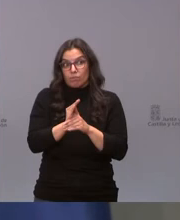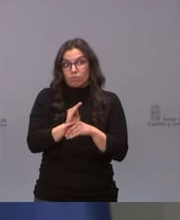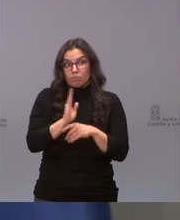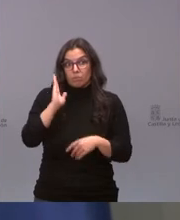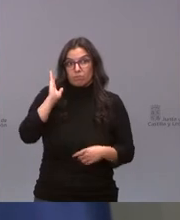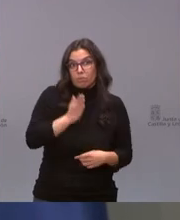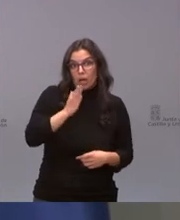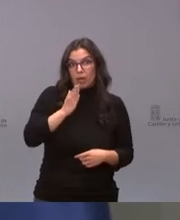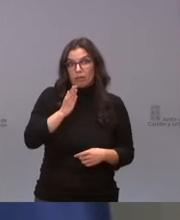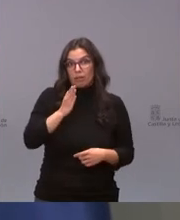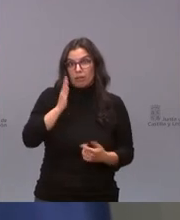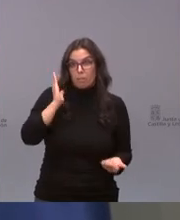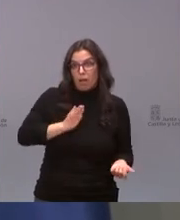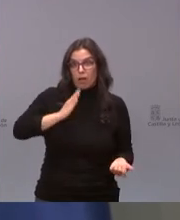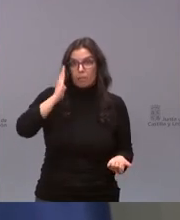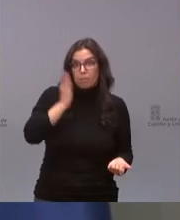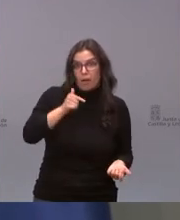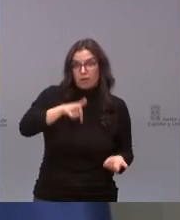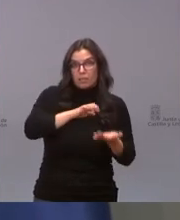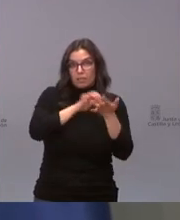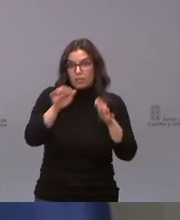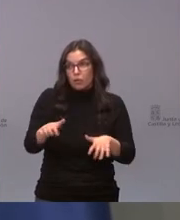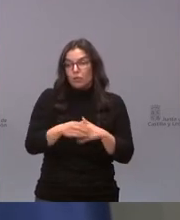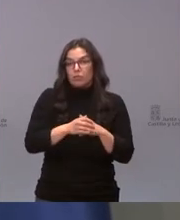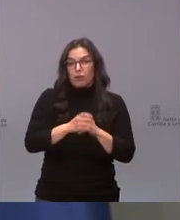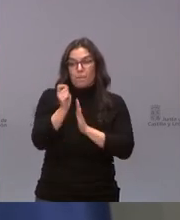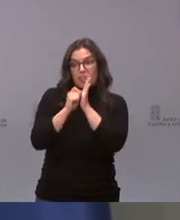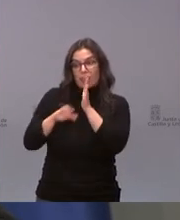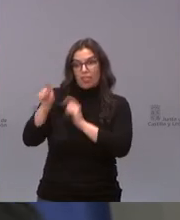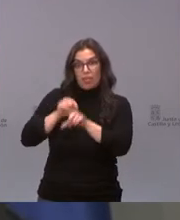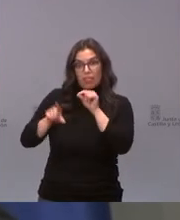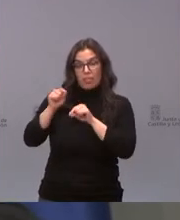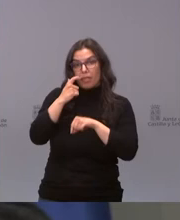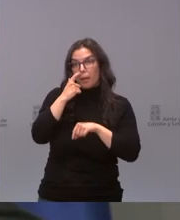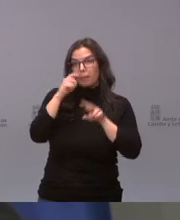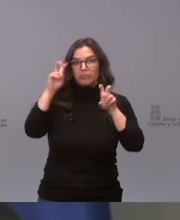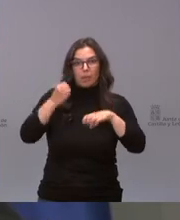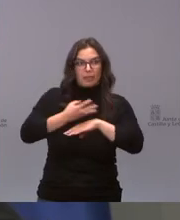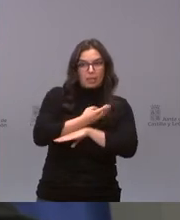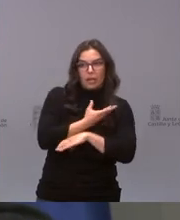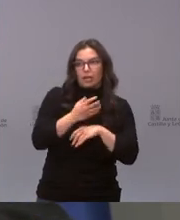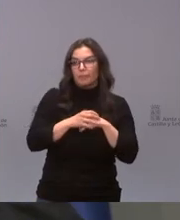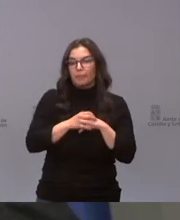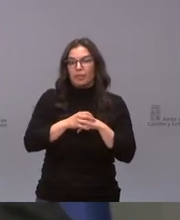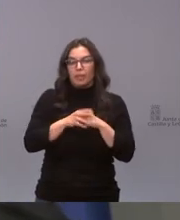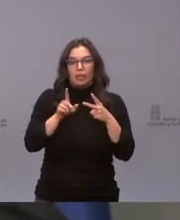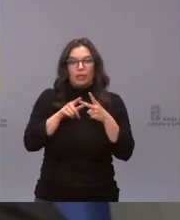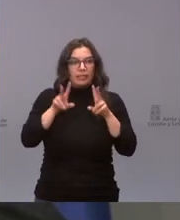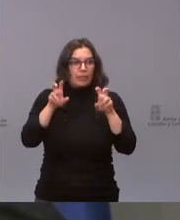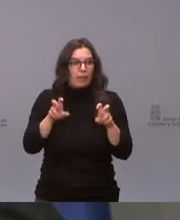vez más a nuestra comunidad autónoma, las medidas que se toman desde los trenes, desde los ferrocarriles, desde las